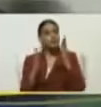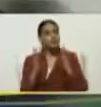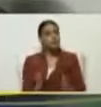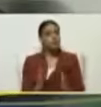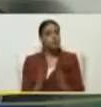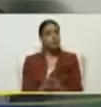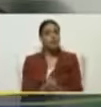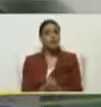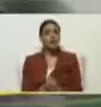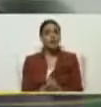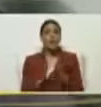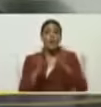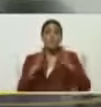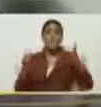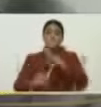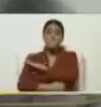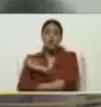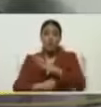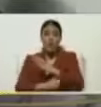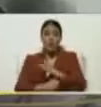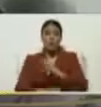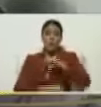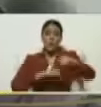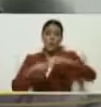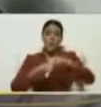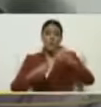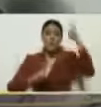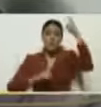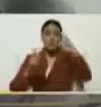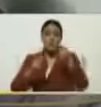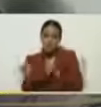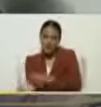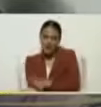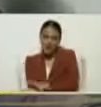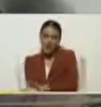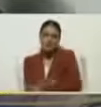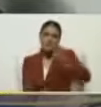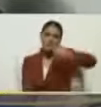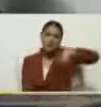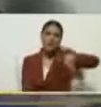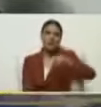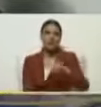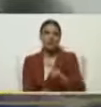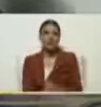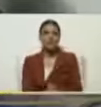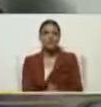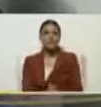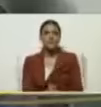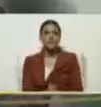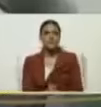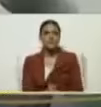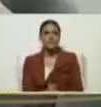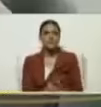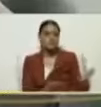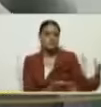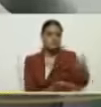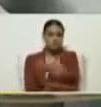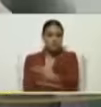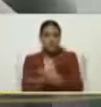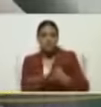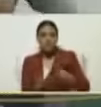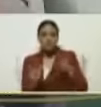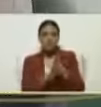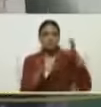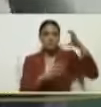Este poderoso movimiento chavista que lo llevamos en las venas, en la sangre, que recoge y encarna las